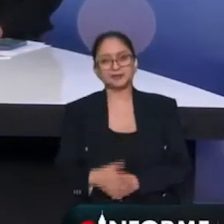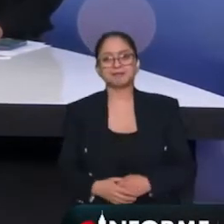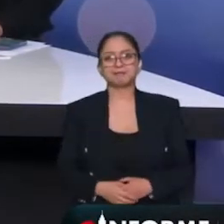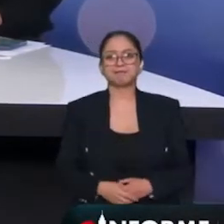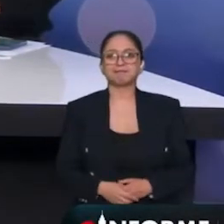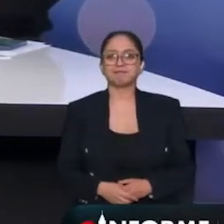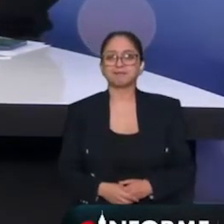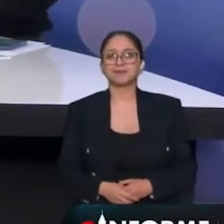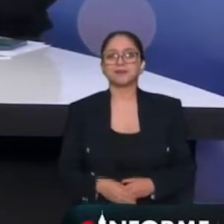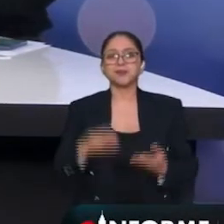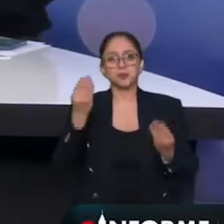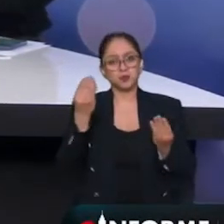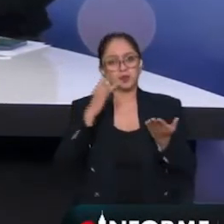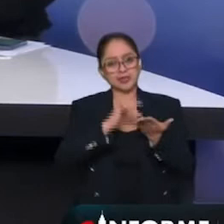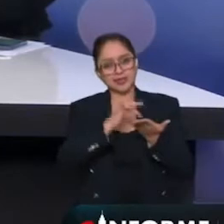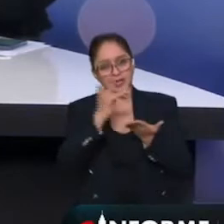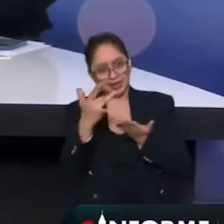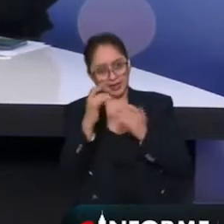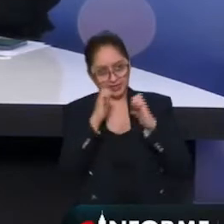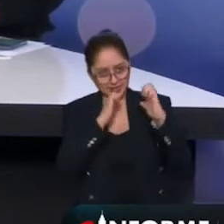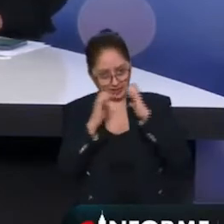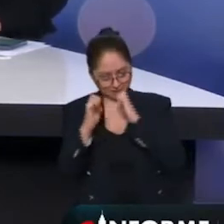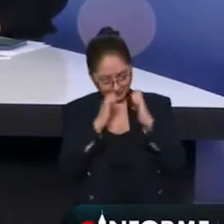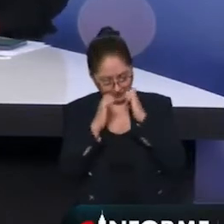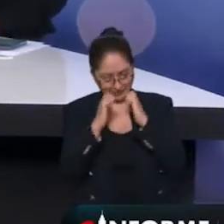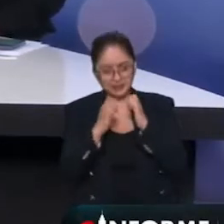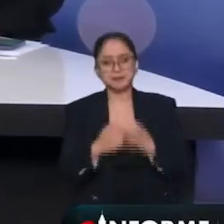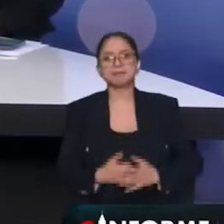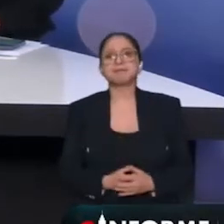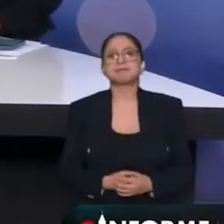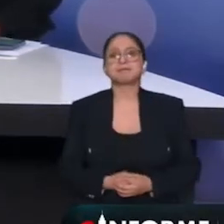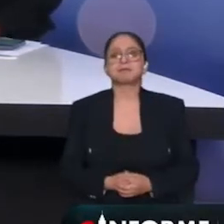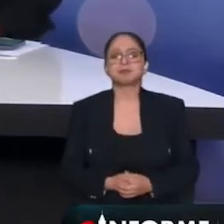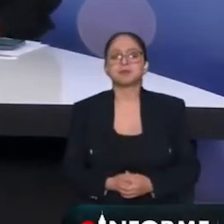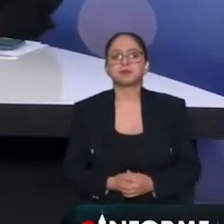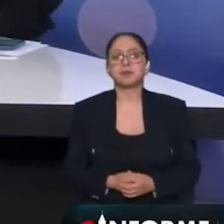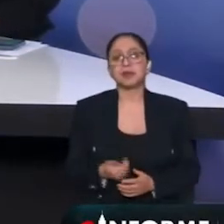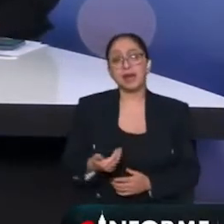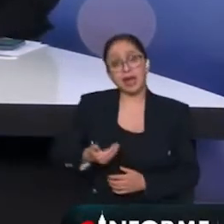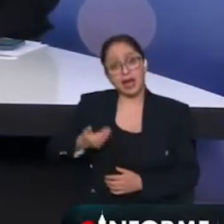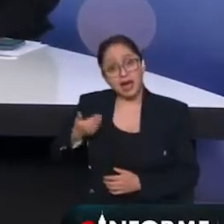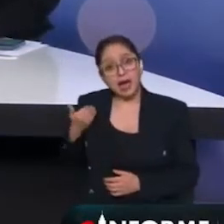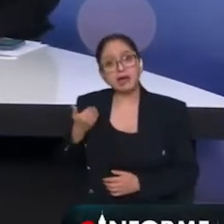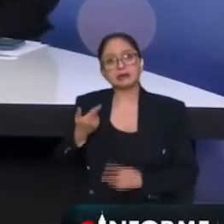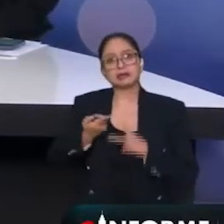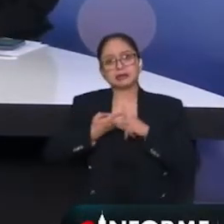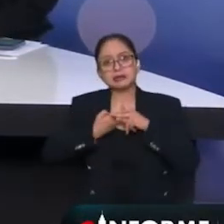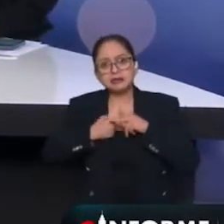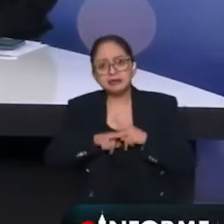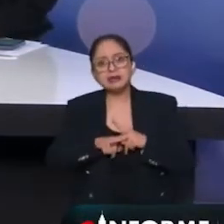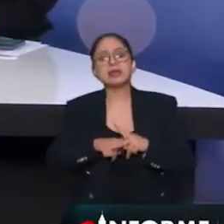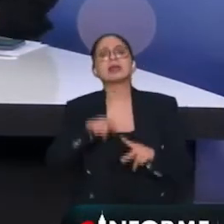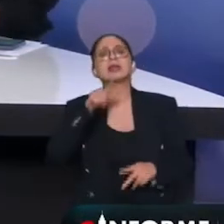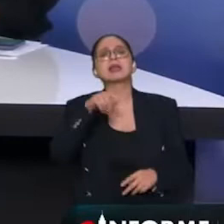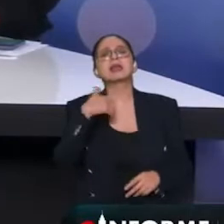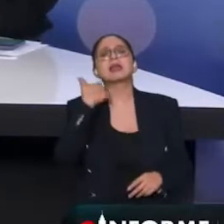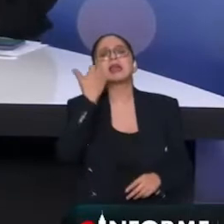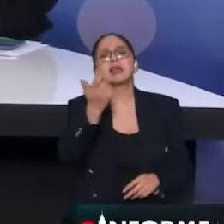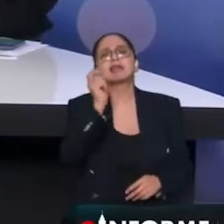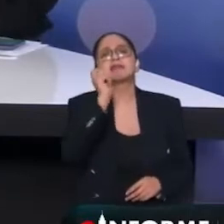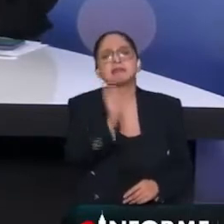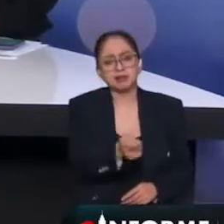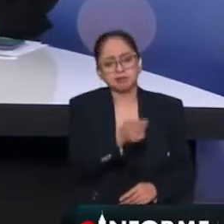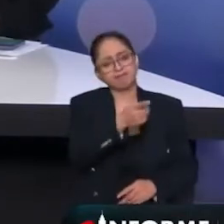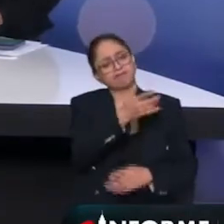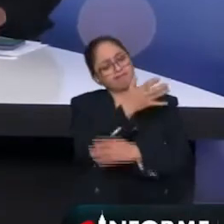con ustedes. Bueno, antes que empecemos a conversar sobre esto, no queremos dejar pasar la oportunidad para enviarte un